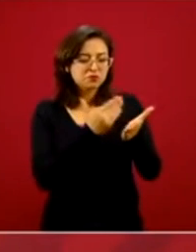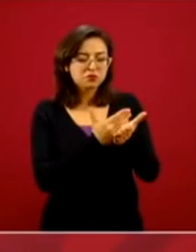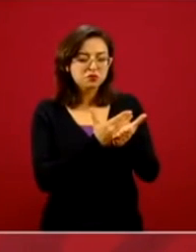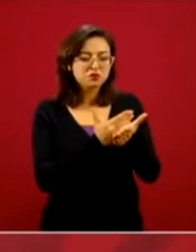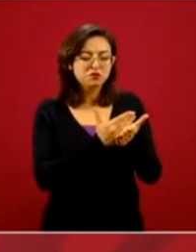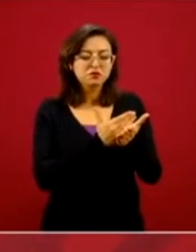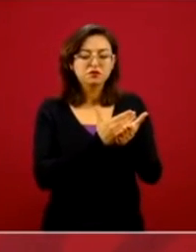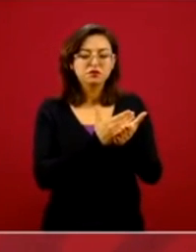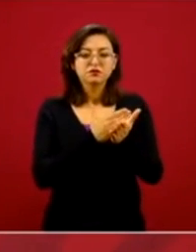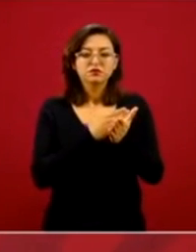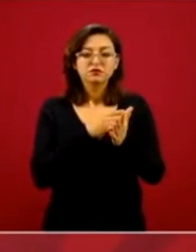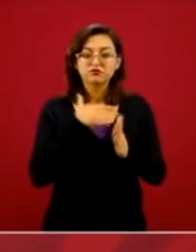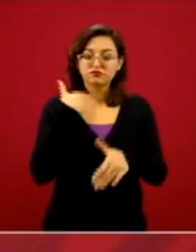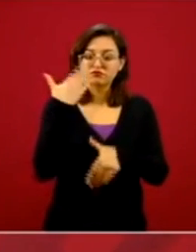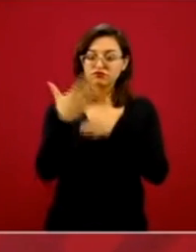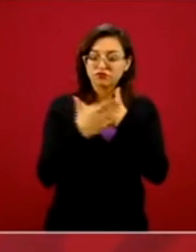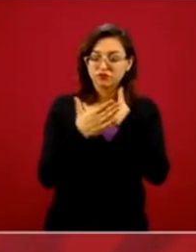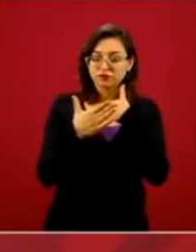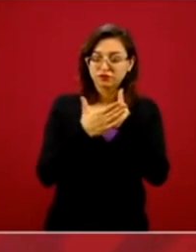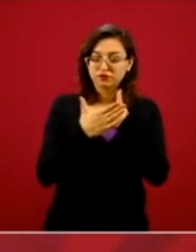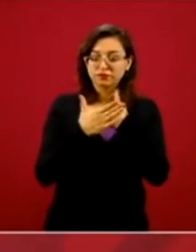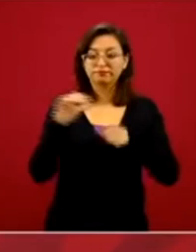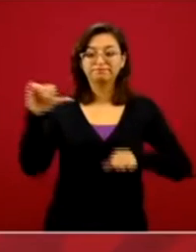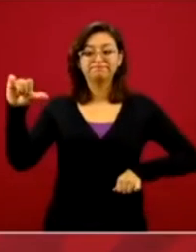de reapertura